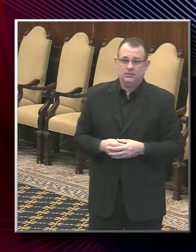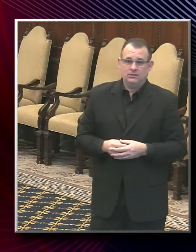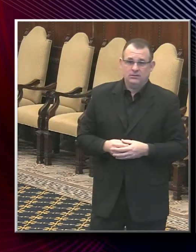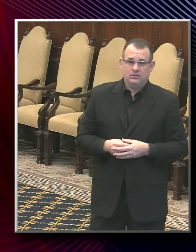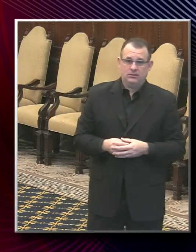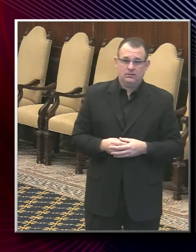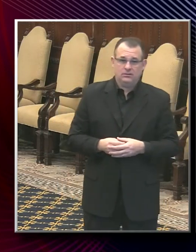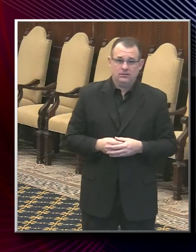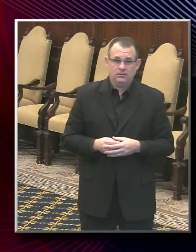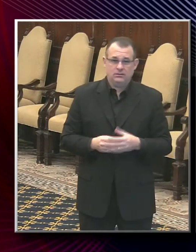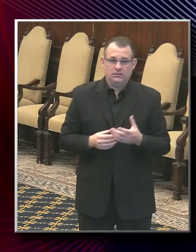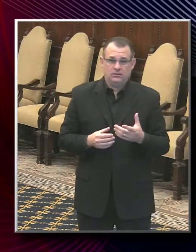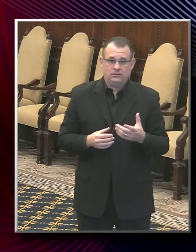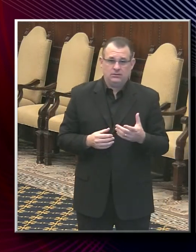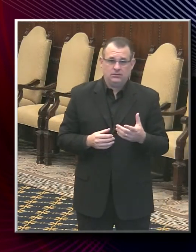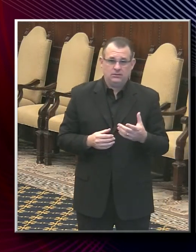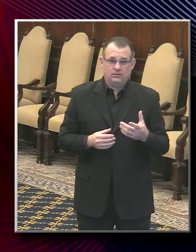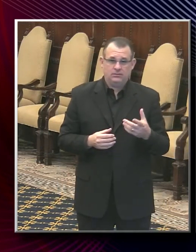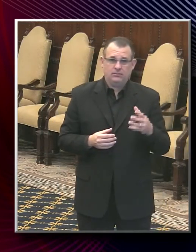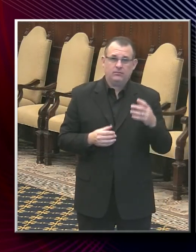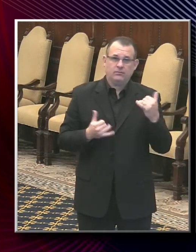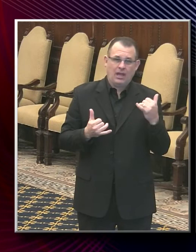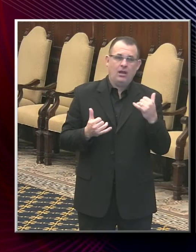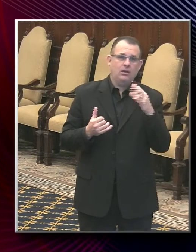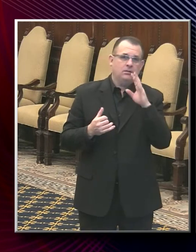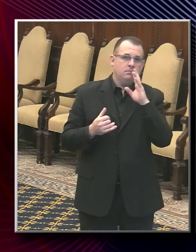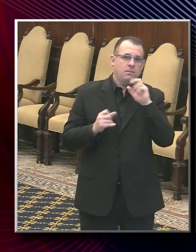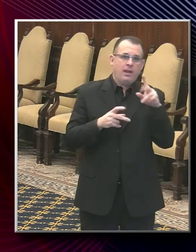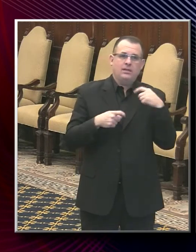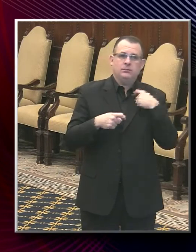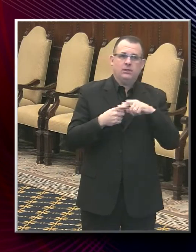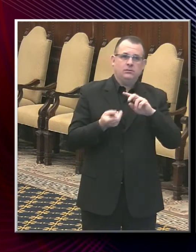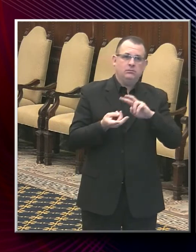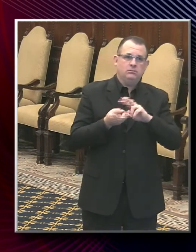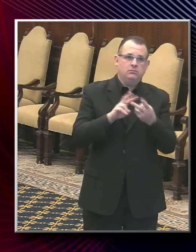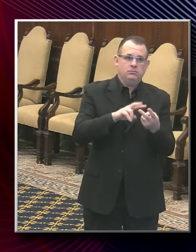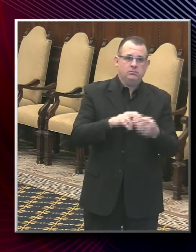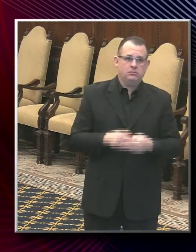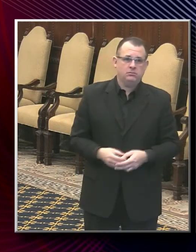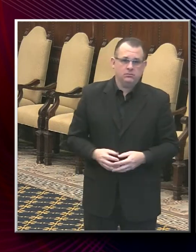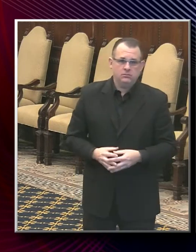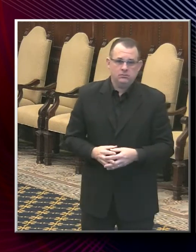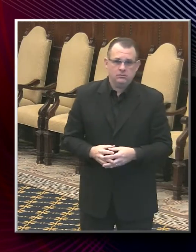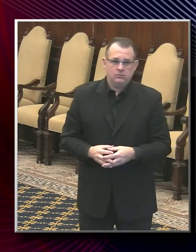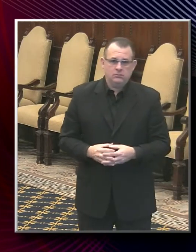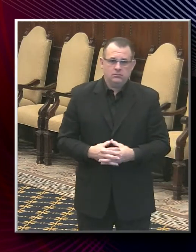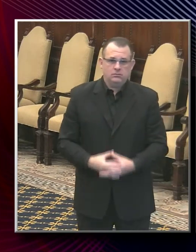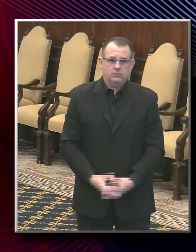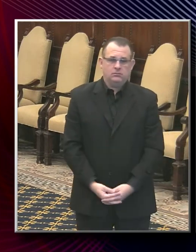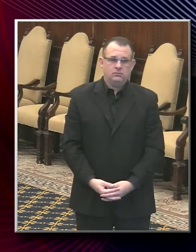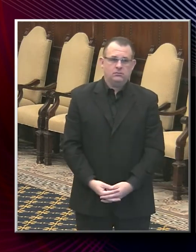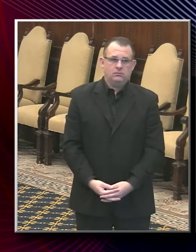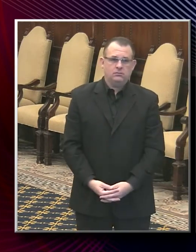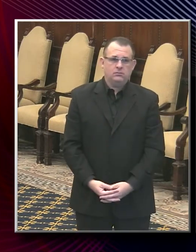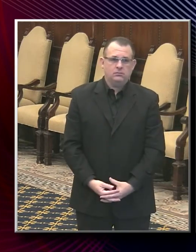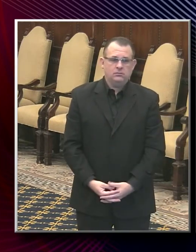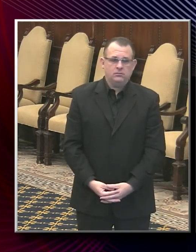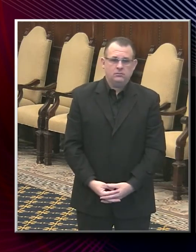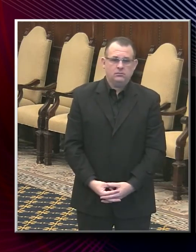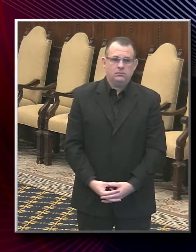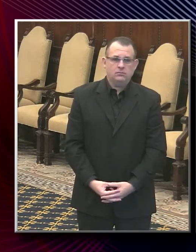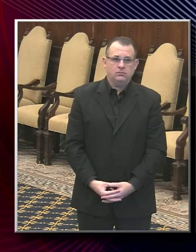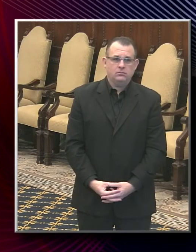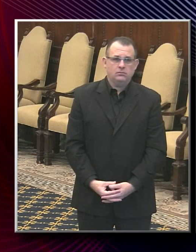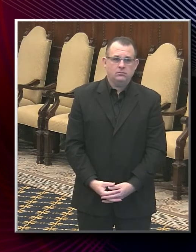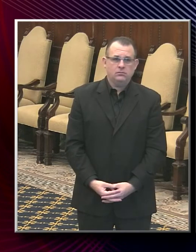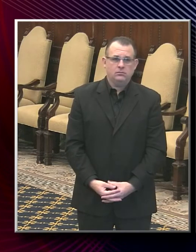Efectivamente, anteriormente esta semana el gobernador de Pensilvania dictó ciertas medidas para proteger en este sentido